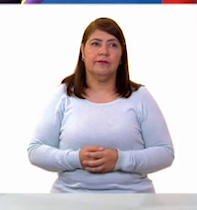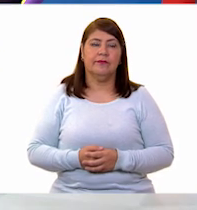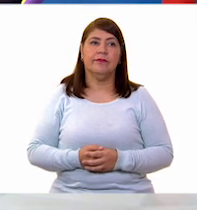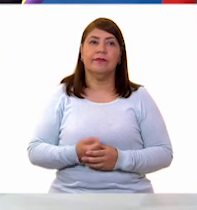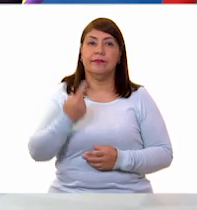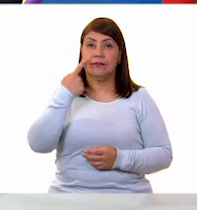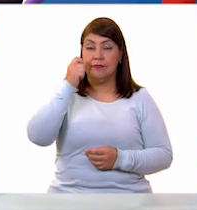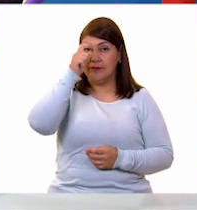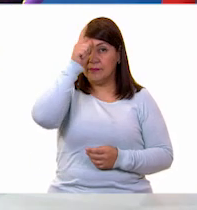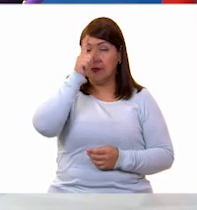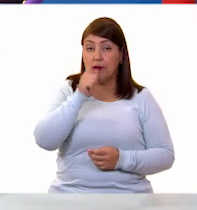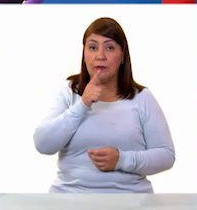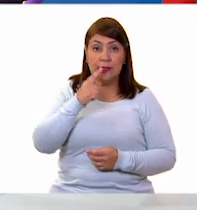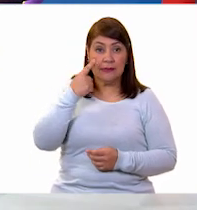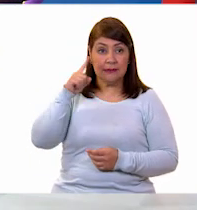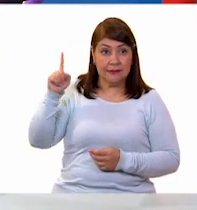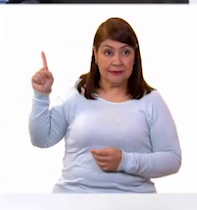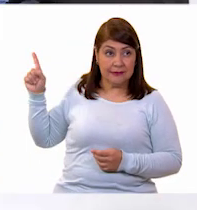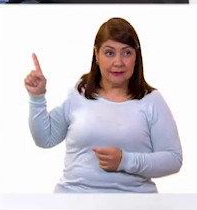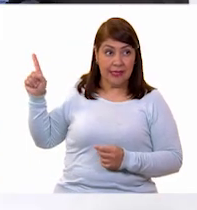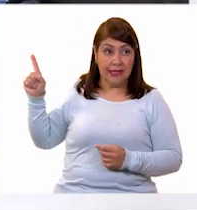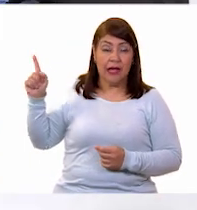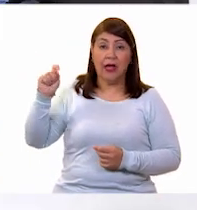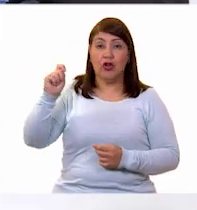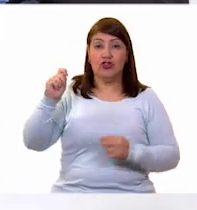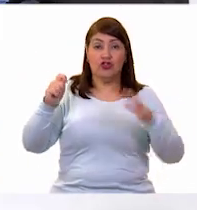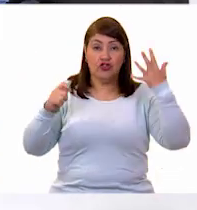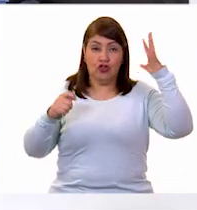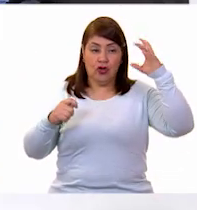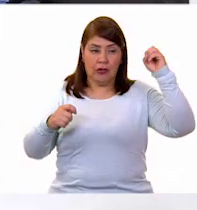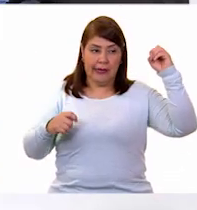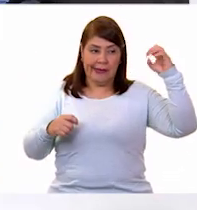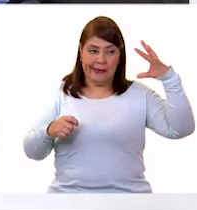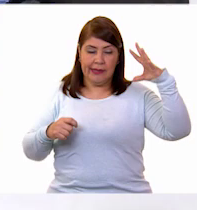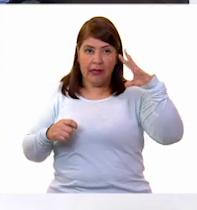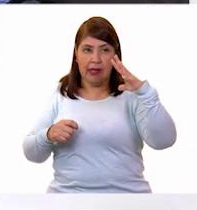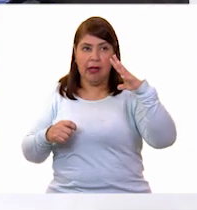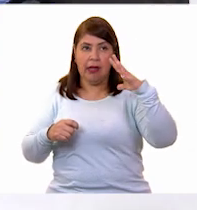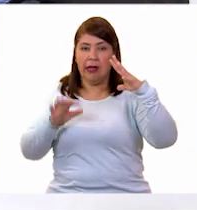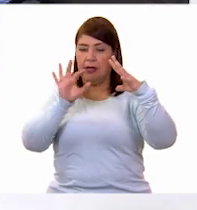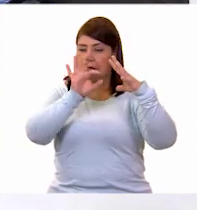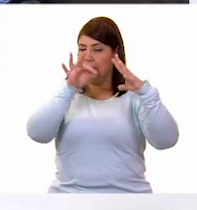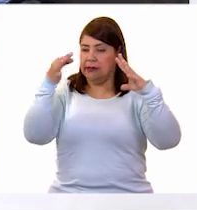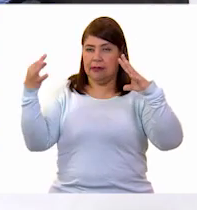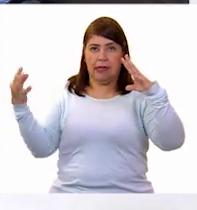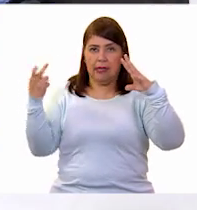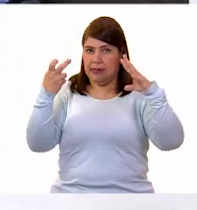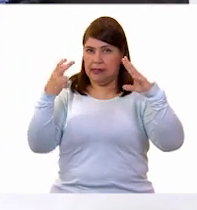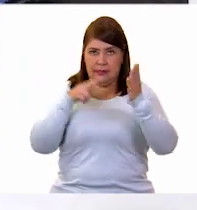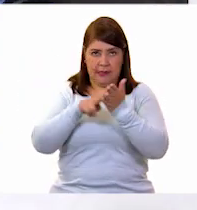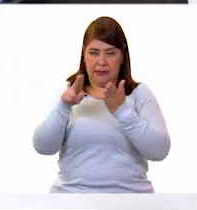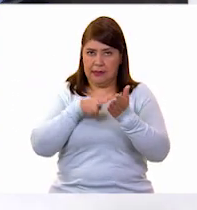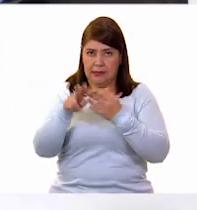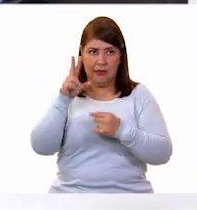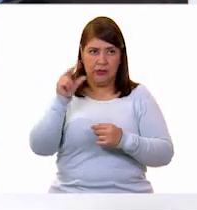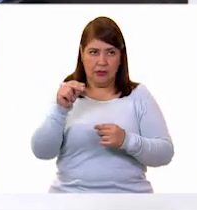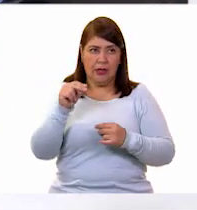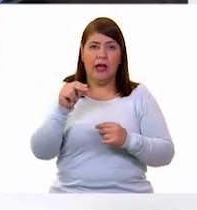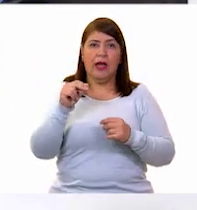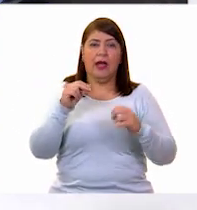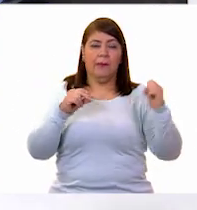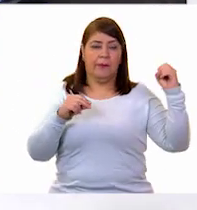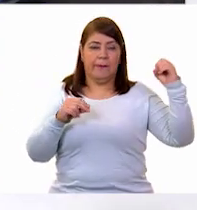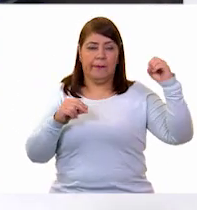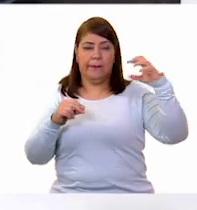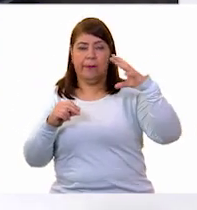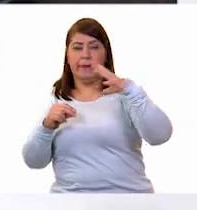va a quedar aquí. Pero como ya le está dando el Sol directamente, entonces lo que vamos a hacer es quitarle esto. Y entonces ahí está iluminada